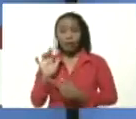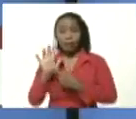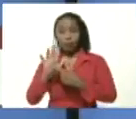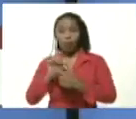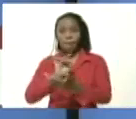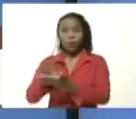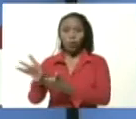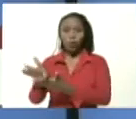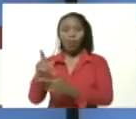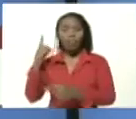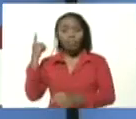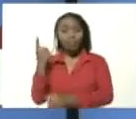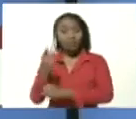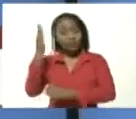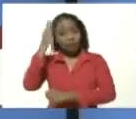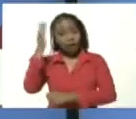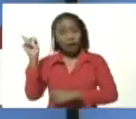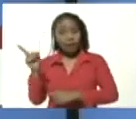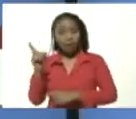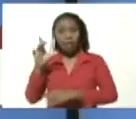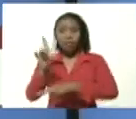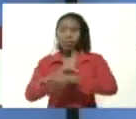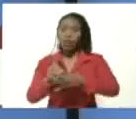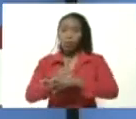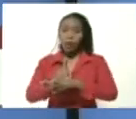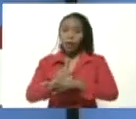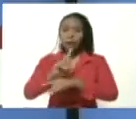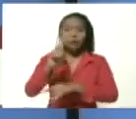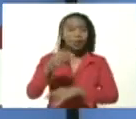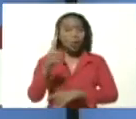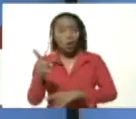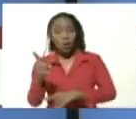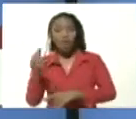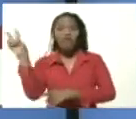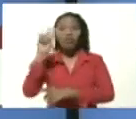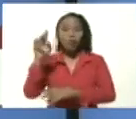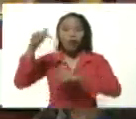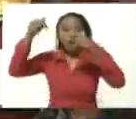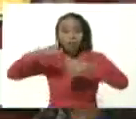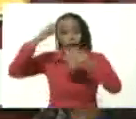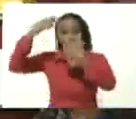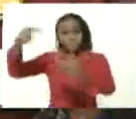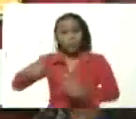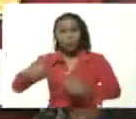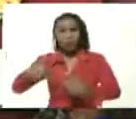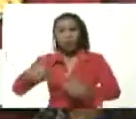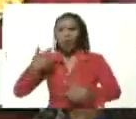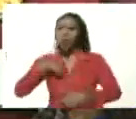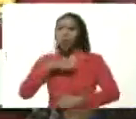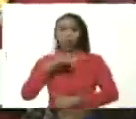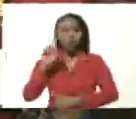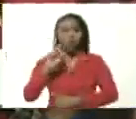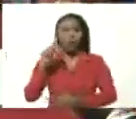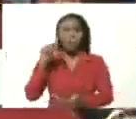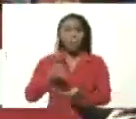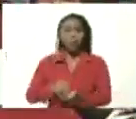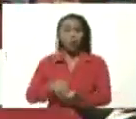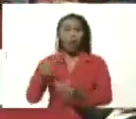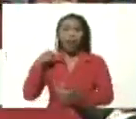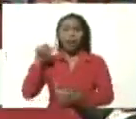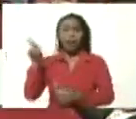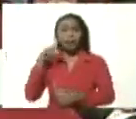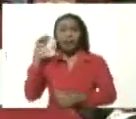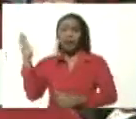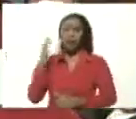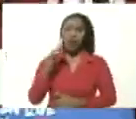debe saber el señor Borrell que con disculpas o sin disculpas, Venezuela se respeta. Nosotros no estamos aquí para que venga